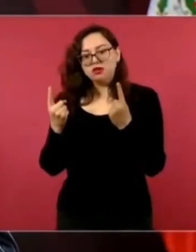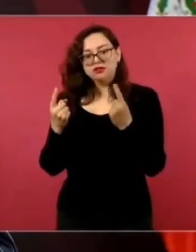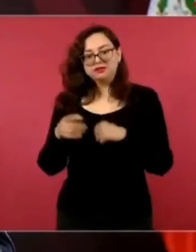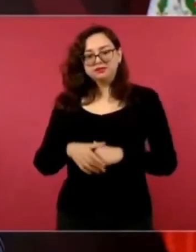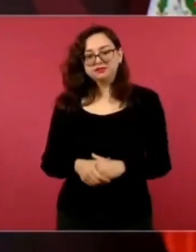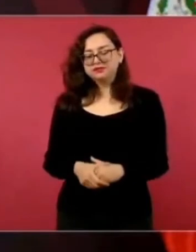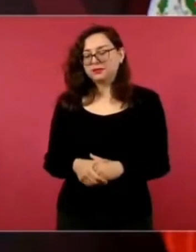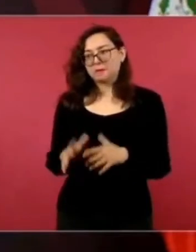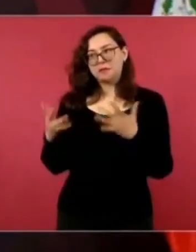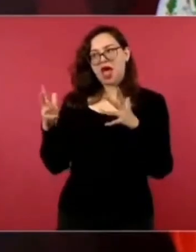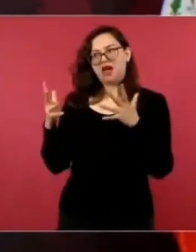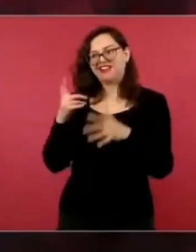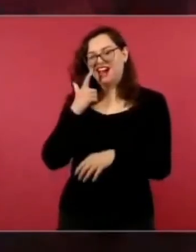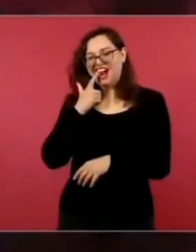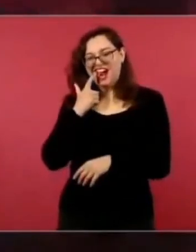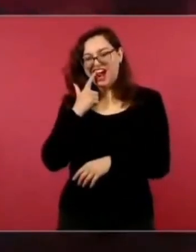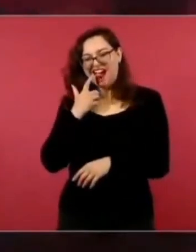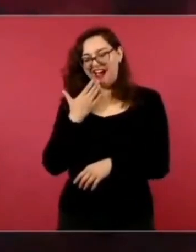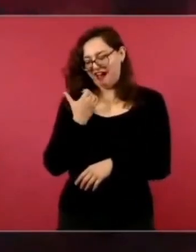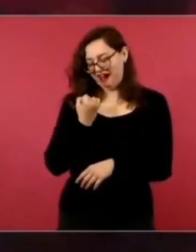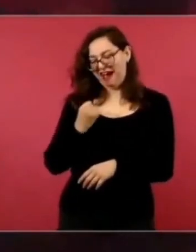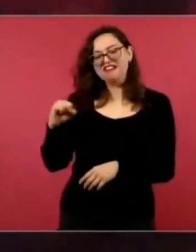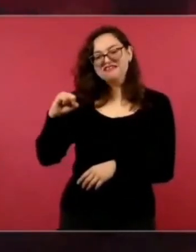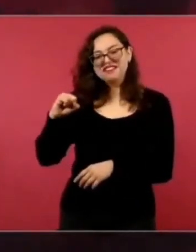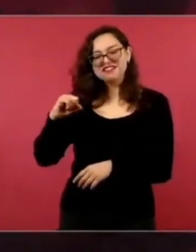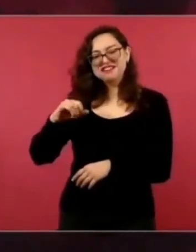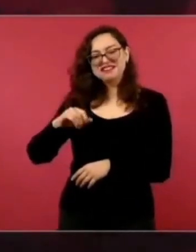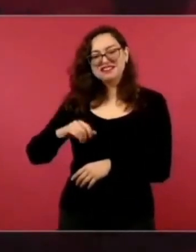Hasta se le aplaudía.